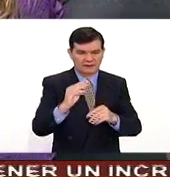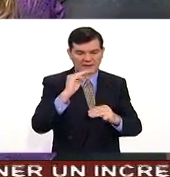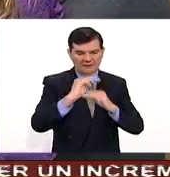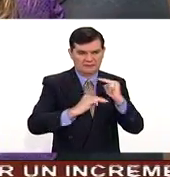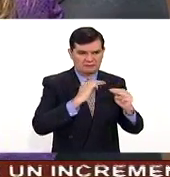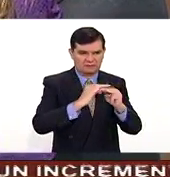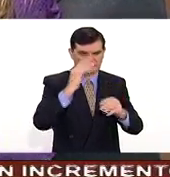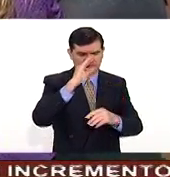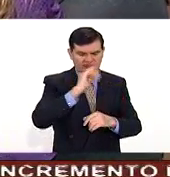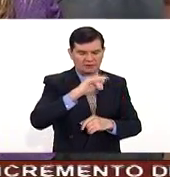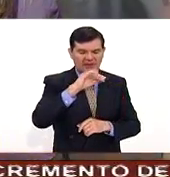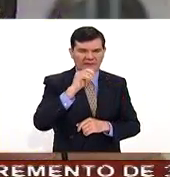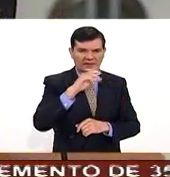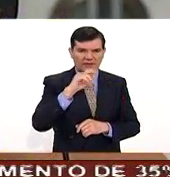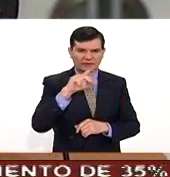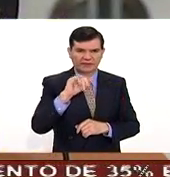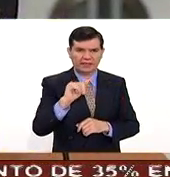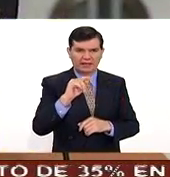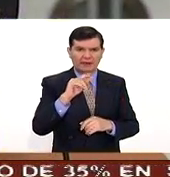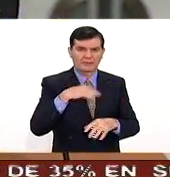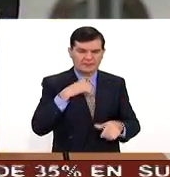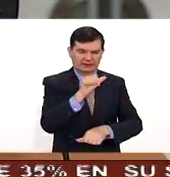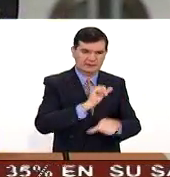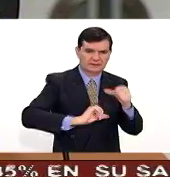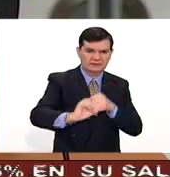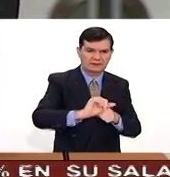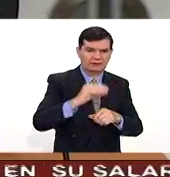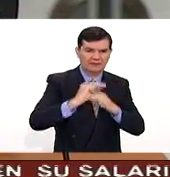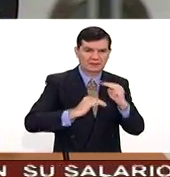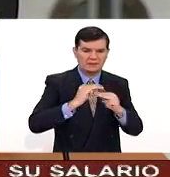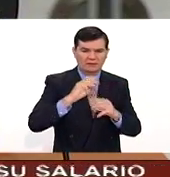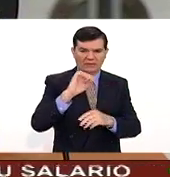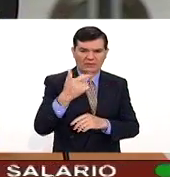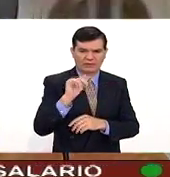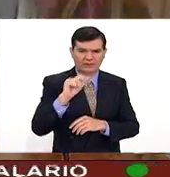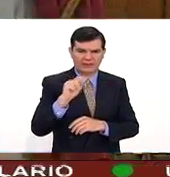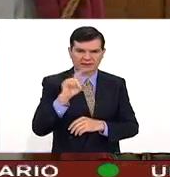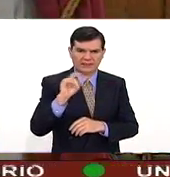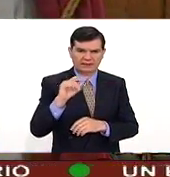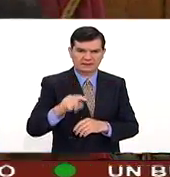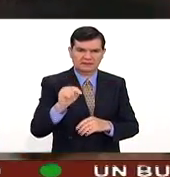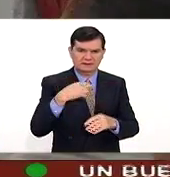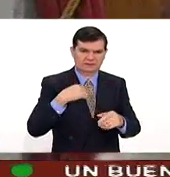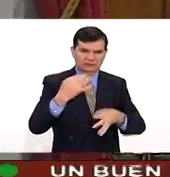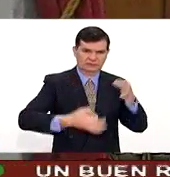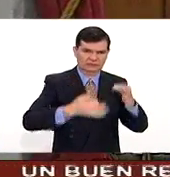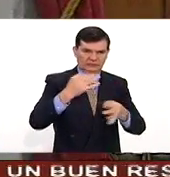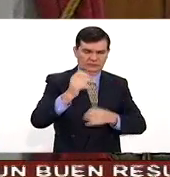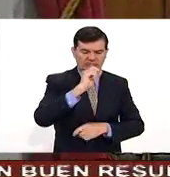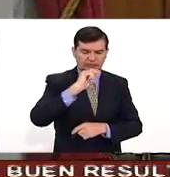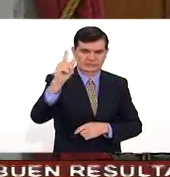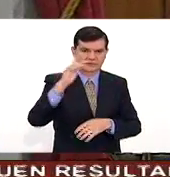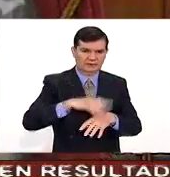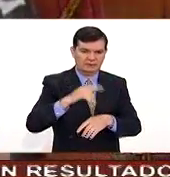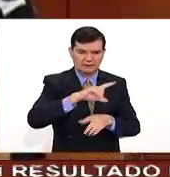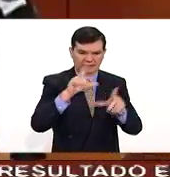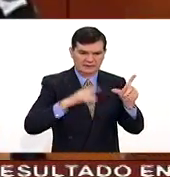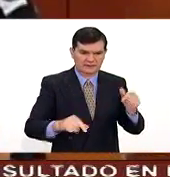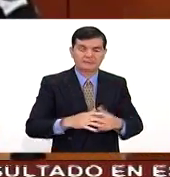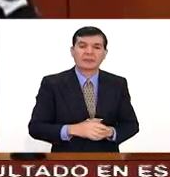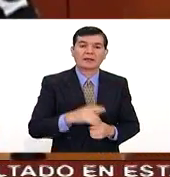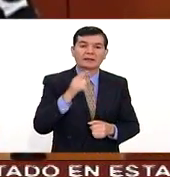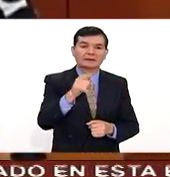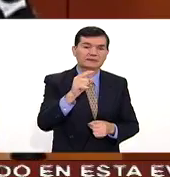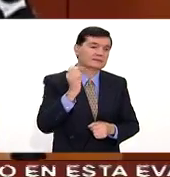Norma Lucía Piña Hernández para sustituir a la ministra Olga Sánchez Cordero en la Suprema Corte de Justicia de la Nación.